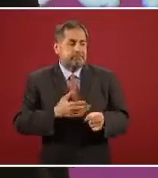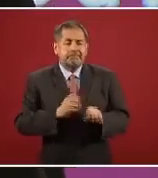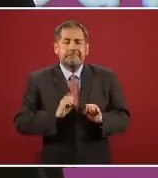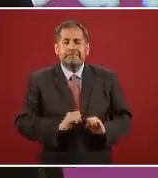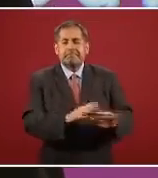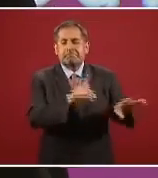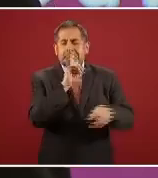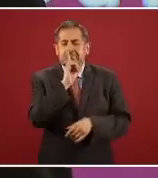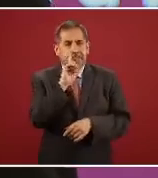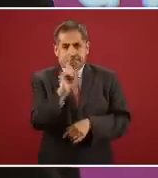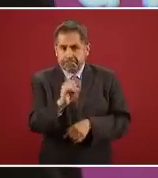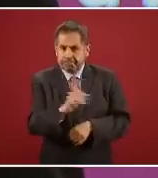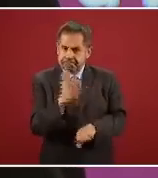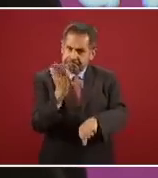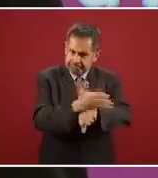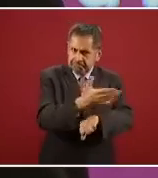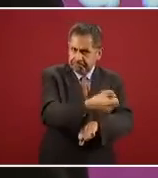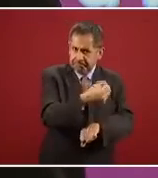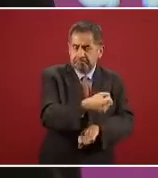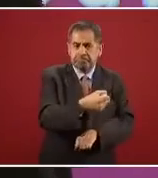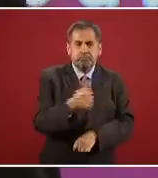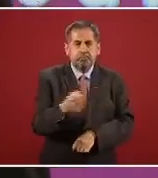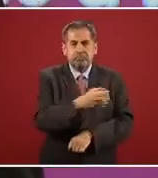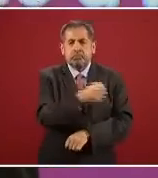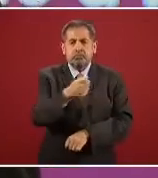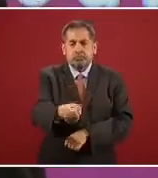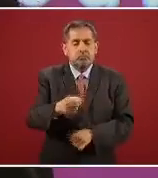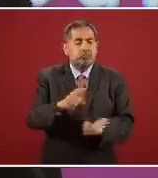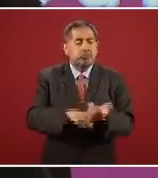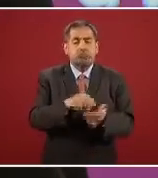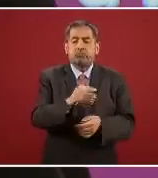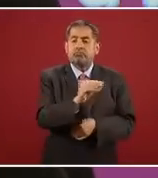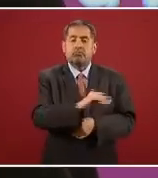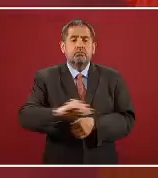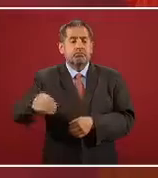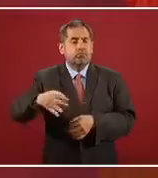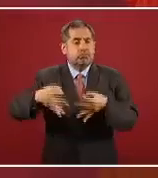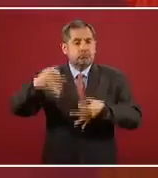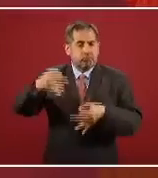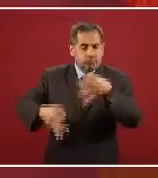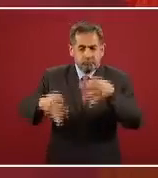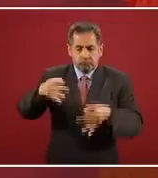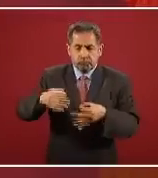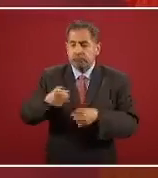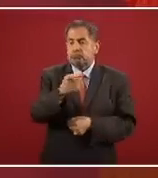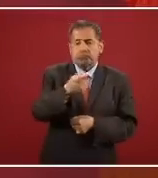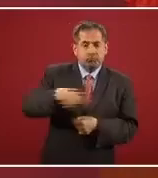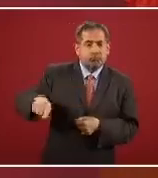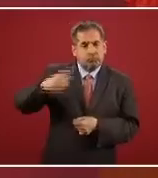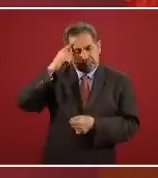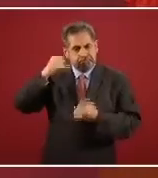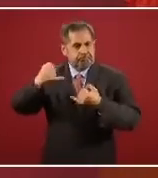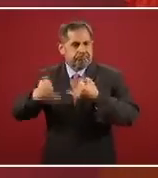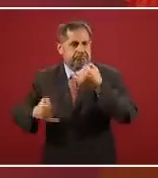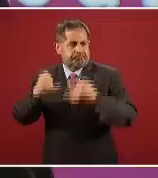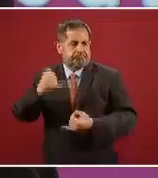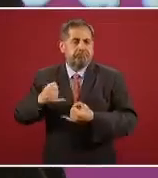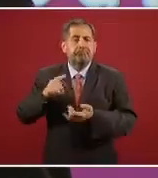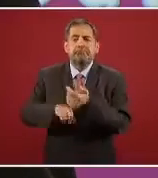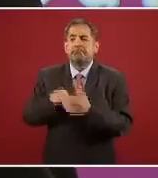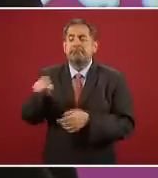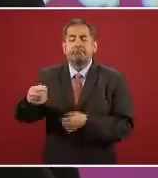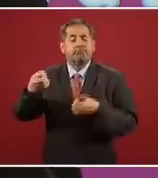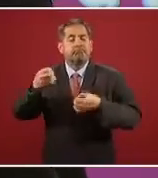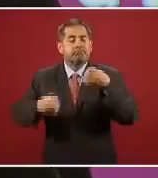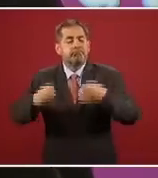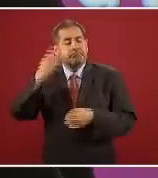la medida en que los asuntos sean llevados primero a sede ministerial y después a sede de los poderes judiciales para que los jueces determinen,